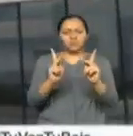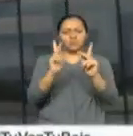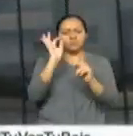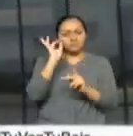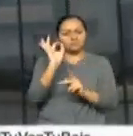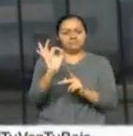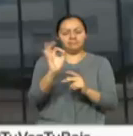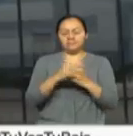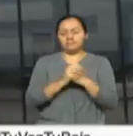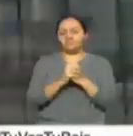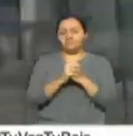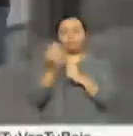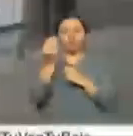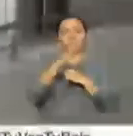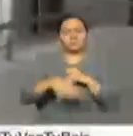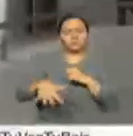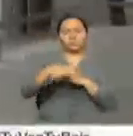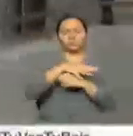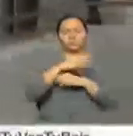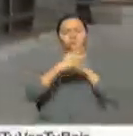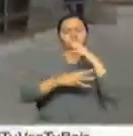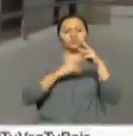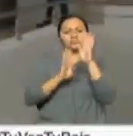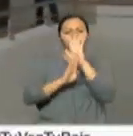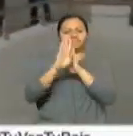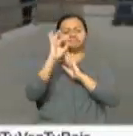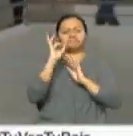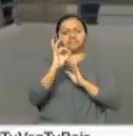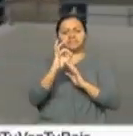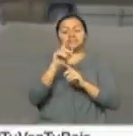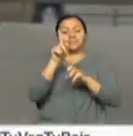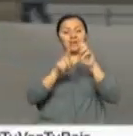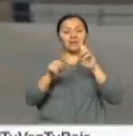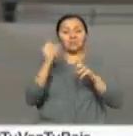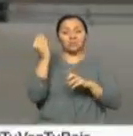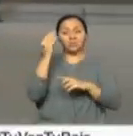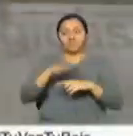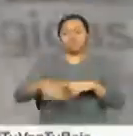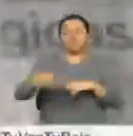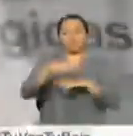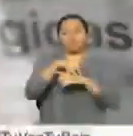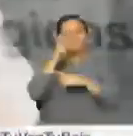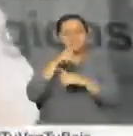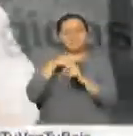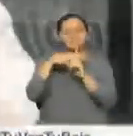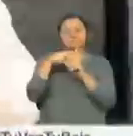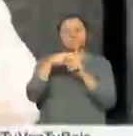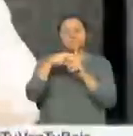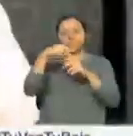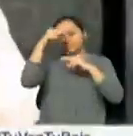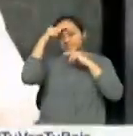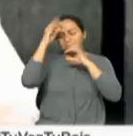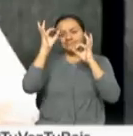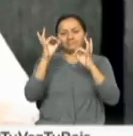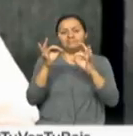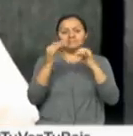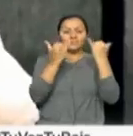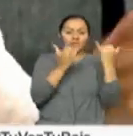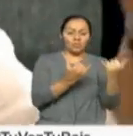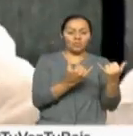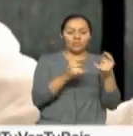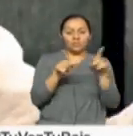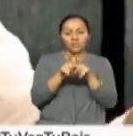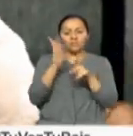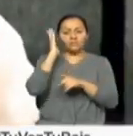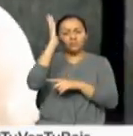oportunidades que los jóvenes del mundo desarrollado. Ustedes, queridos jóvenes, son una buena noticia, son el presente, el futuro de la